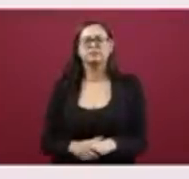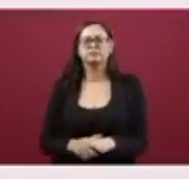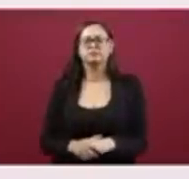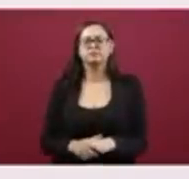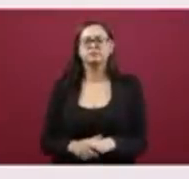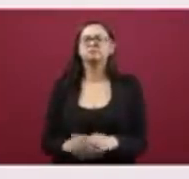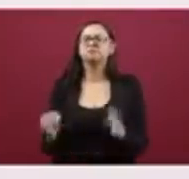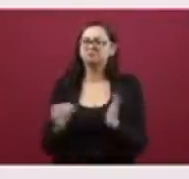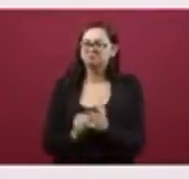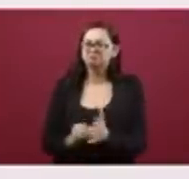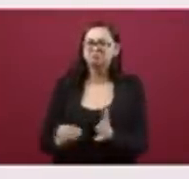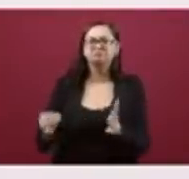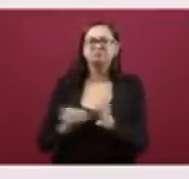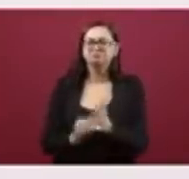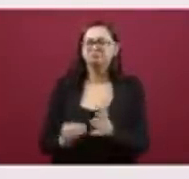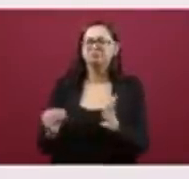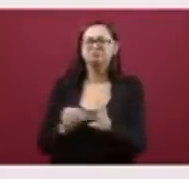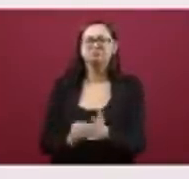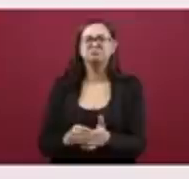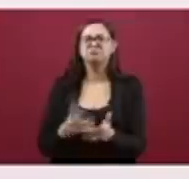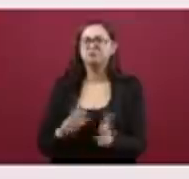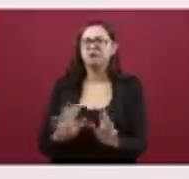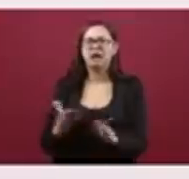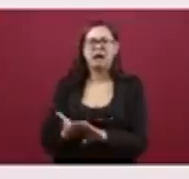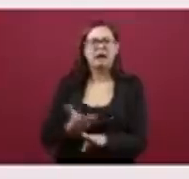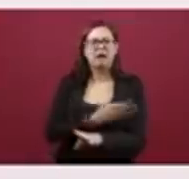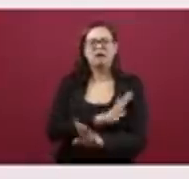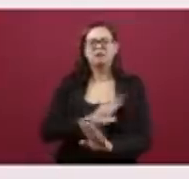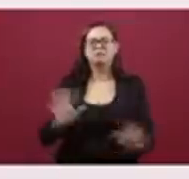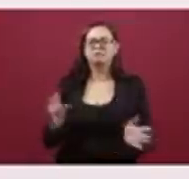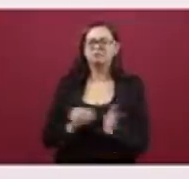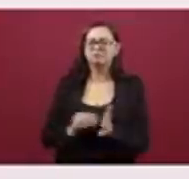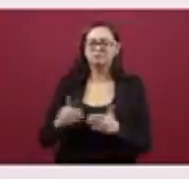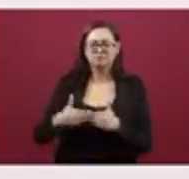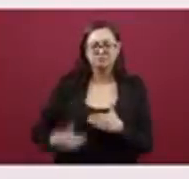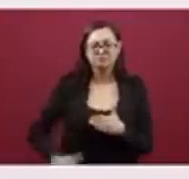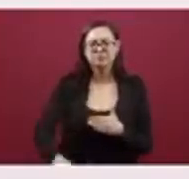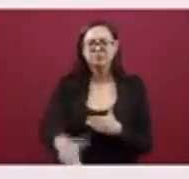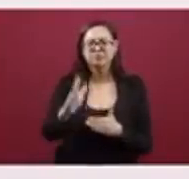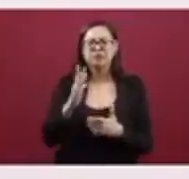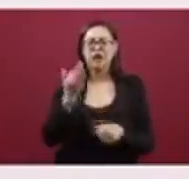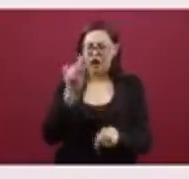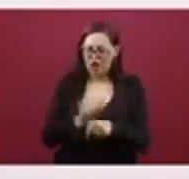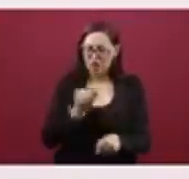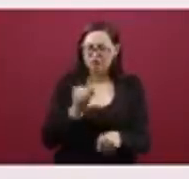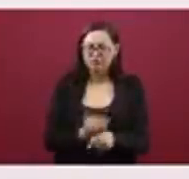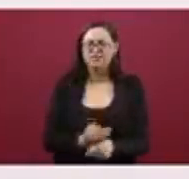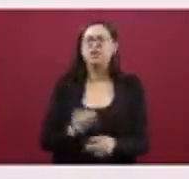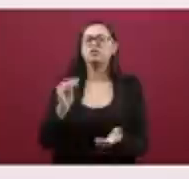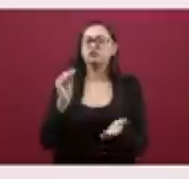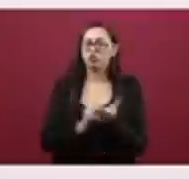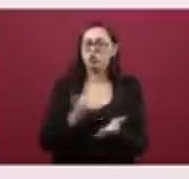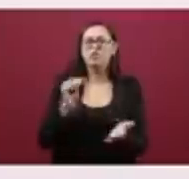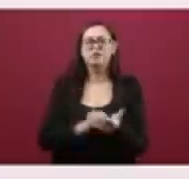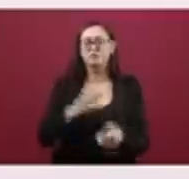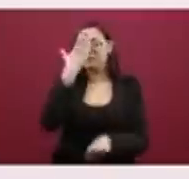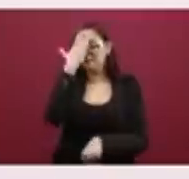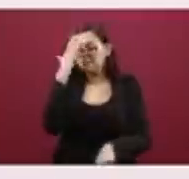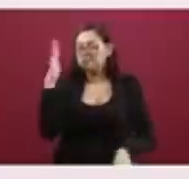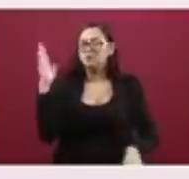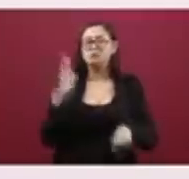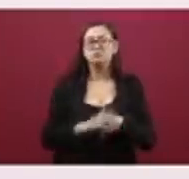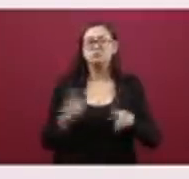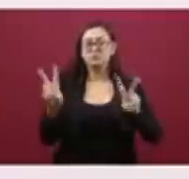anacrónica como algunos piensan la frase del benemérito de las américas